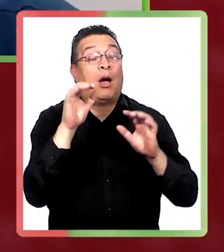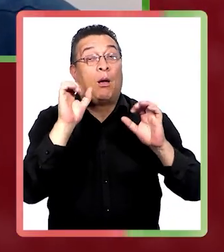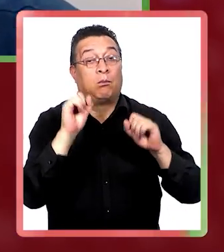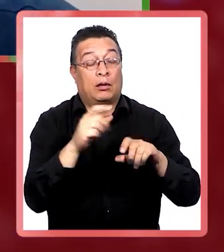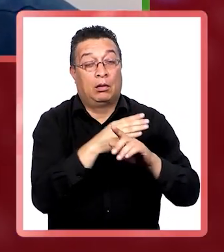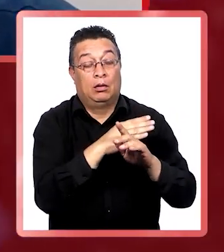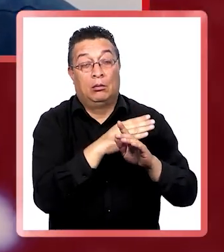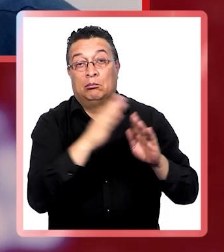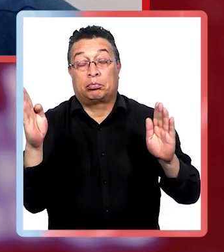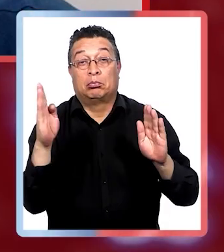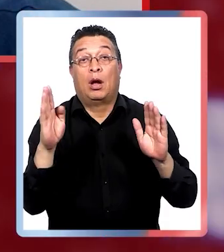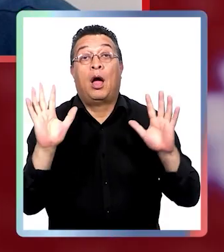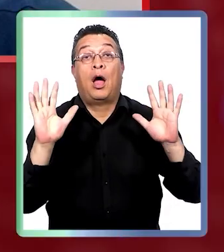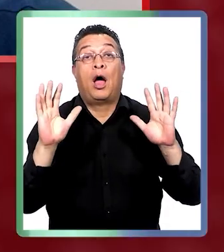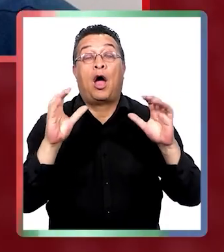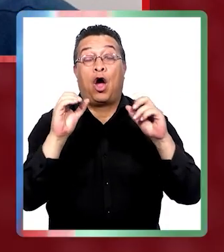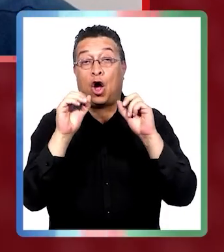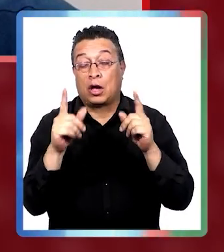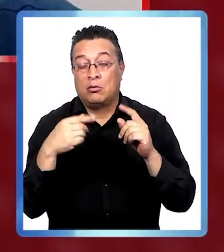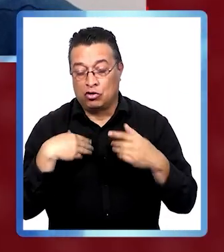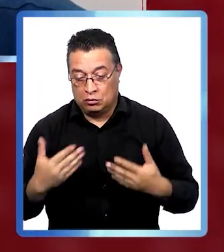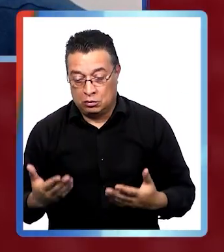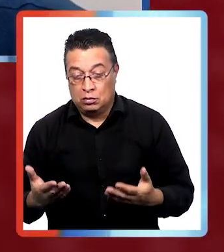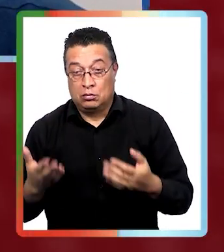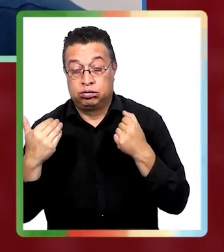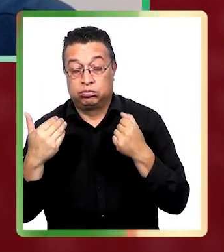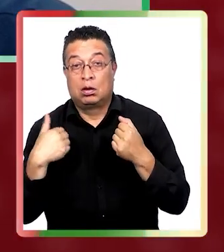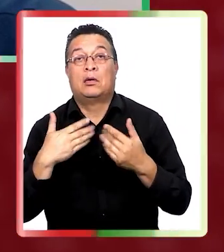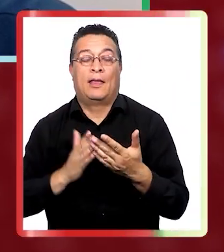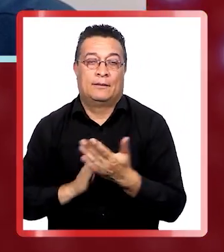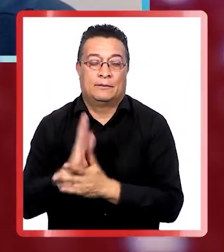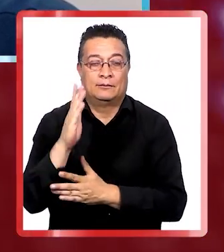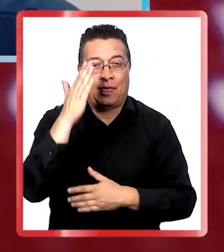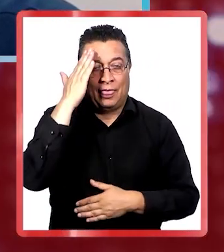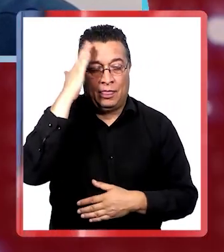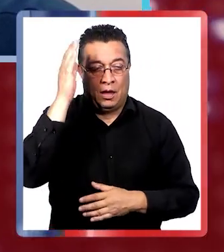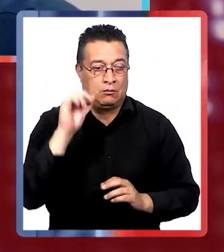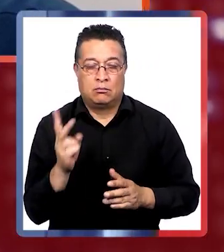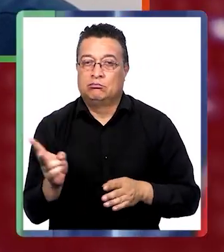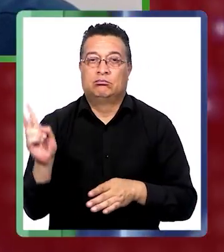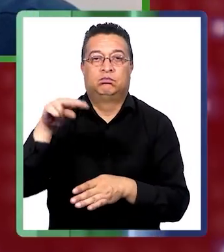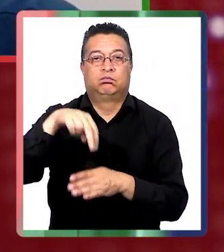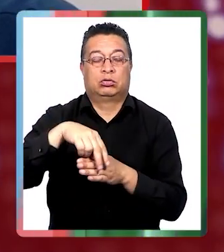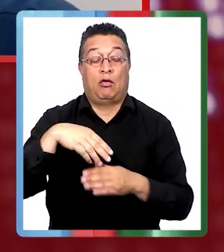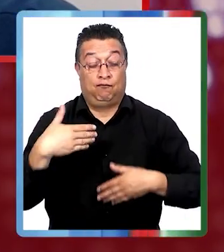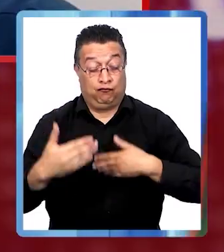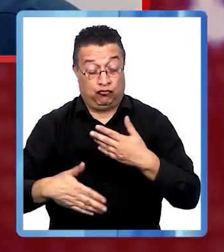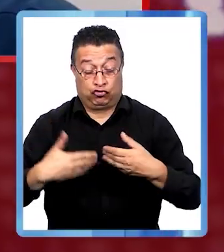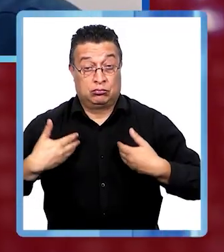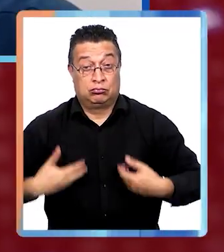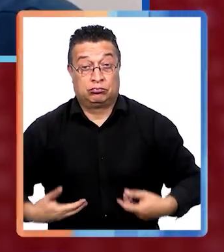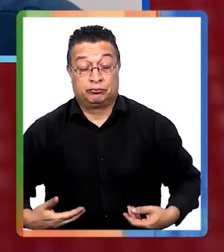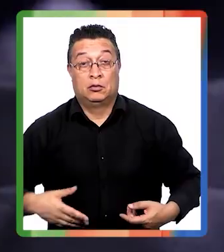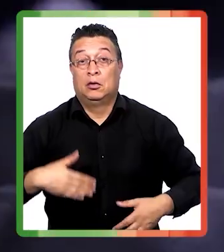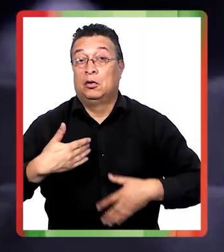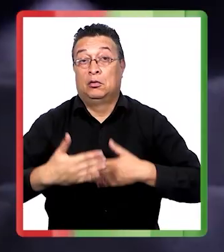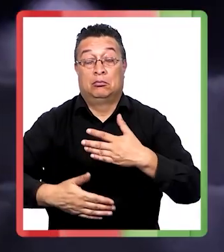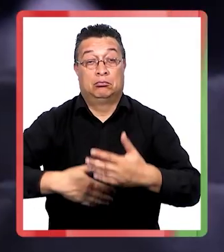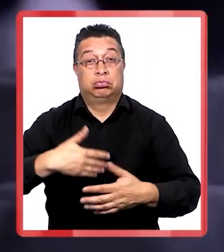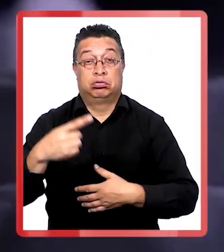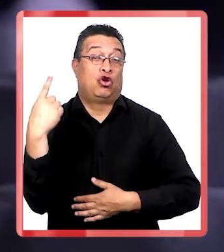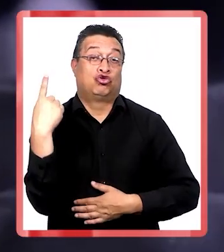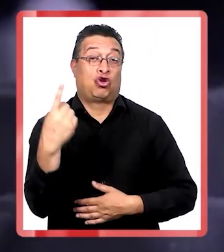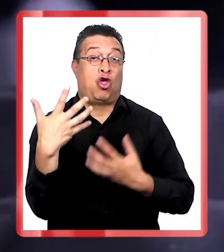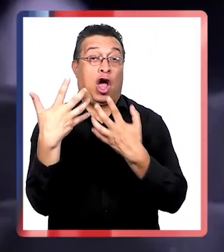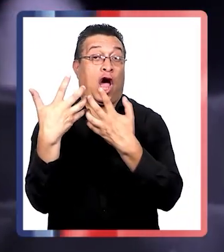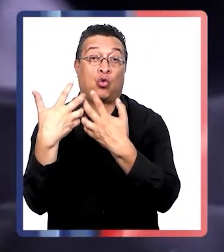segundos que uno vio la hora dice, ok, me voy a levantar, vamos a empezar el día. Básicamente uno empieza a funcionar, el cuerpo empieza